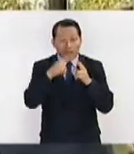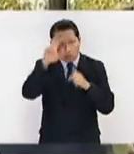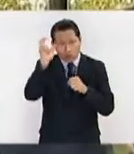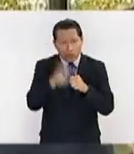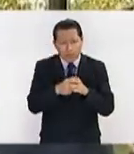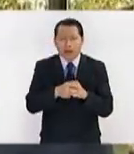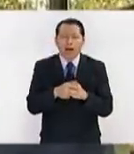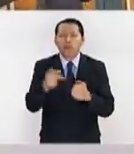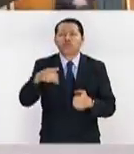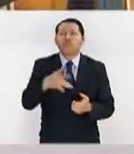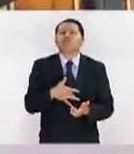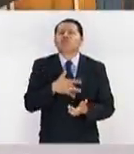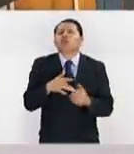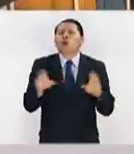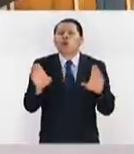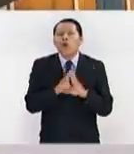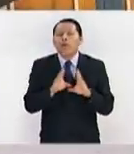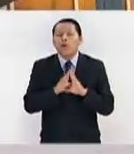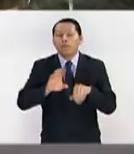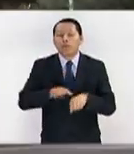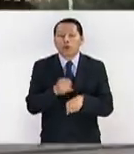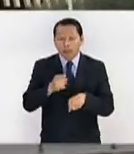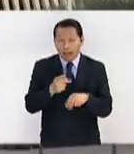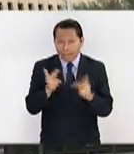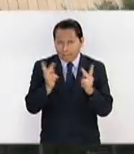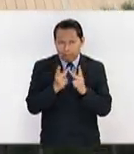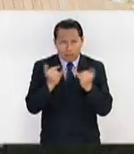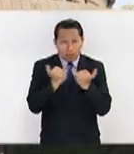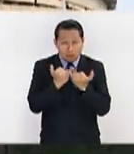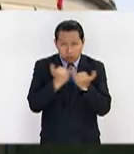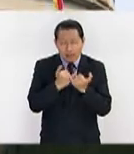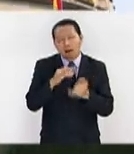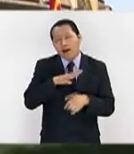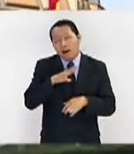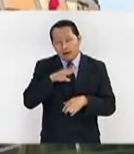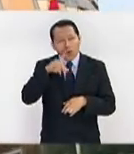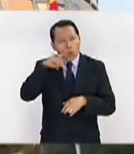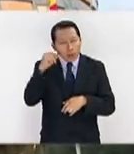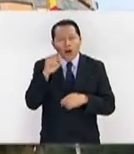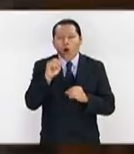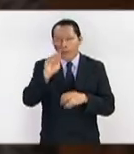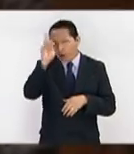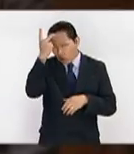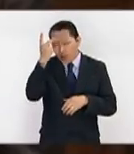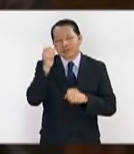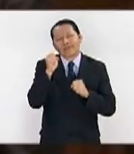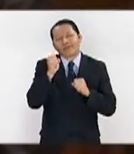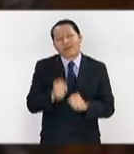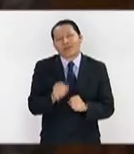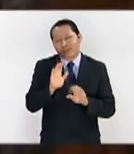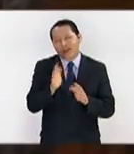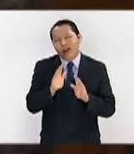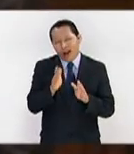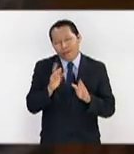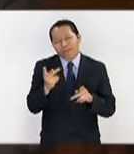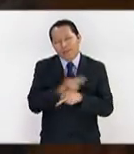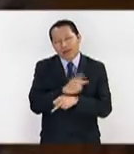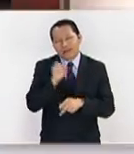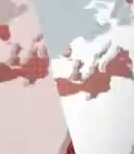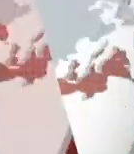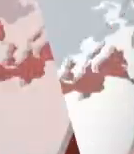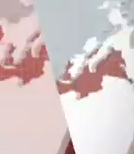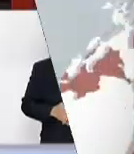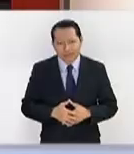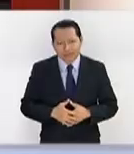el caso, pues aseguró que si pasara lo mismo en Hungría o en Polonia, la comunidad europea ya habría reaccionado.